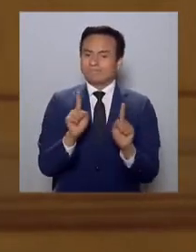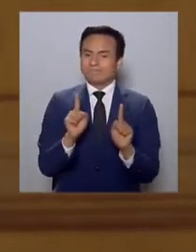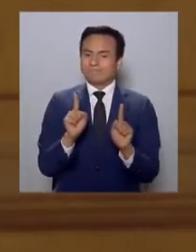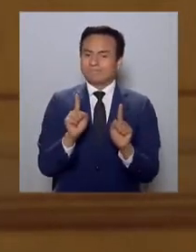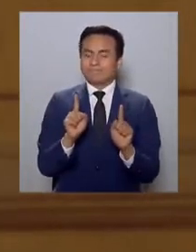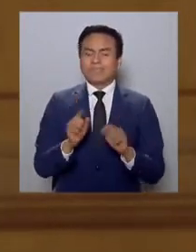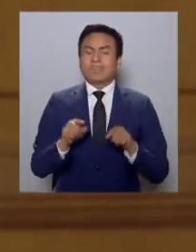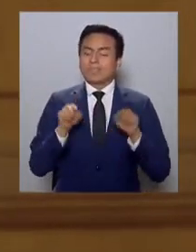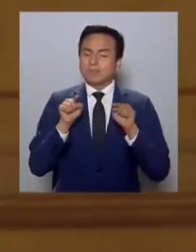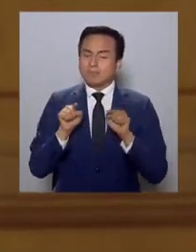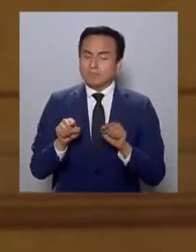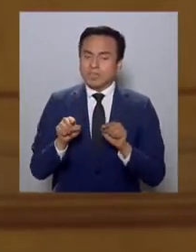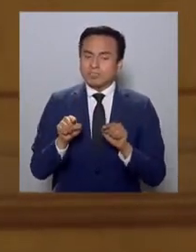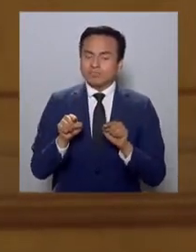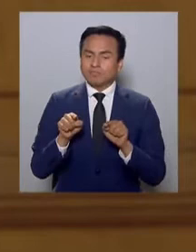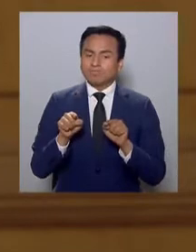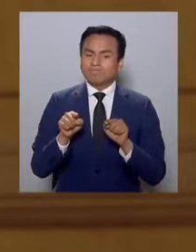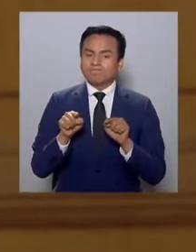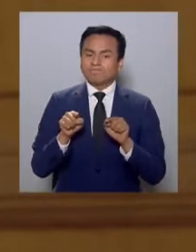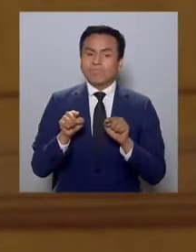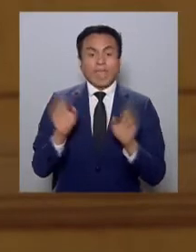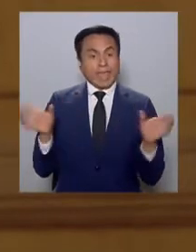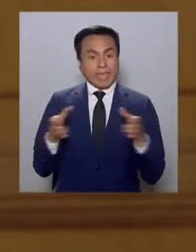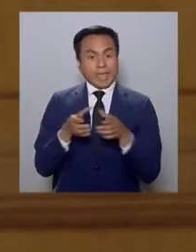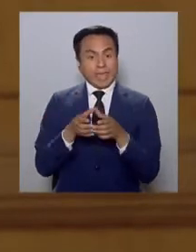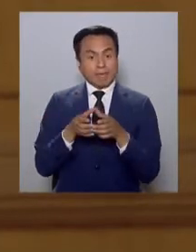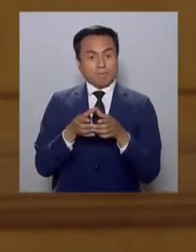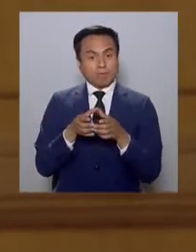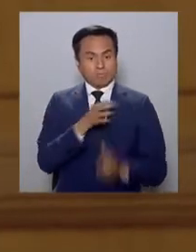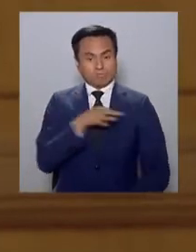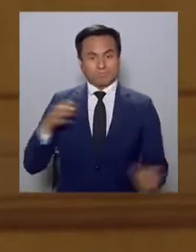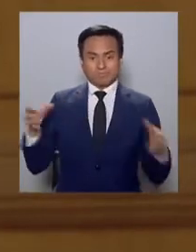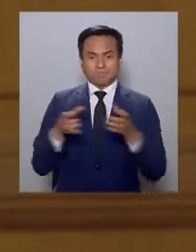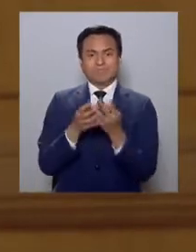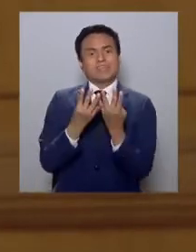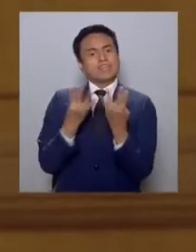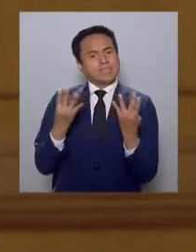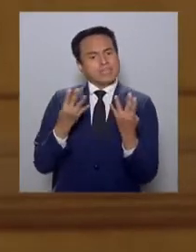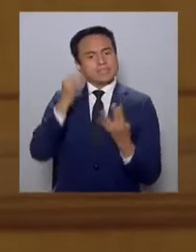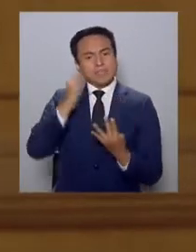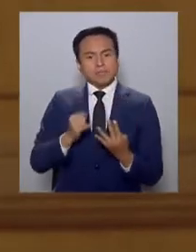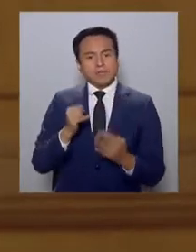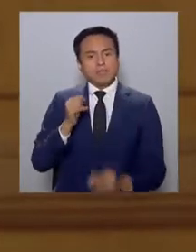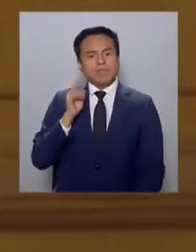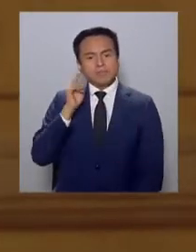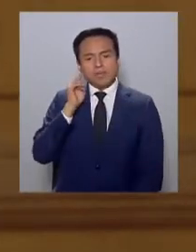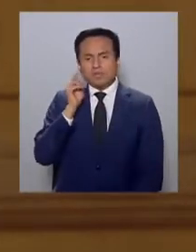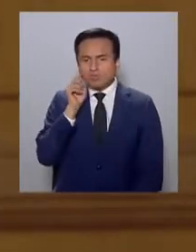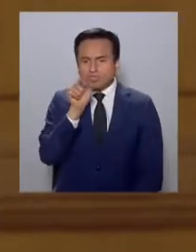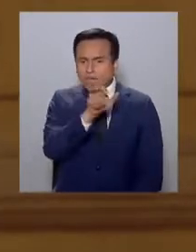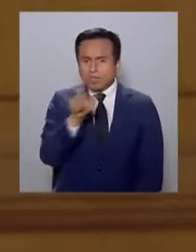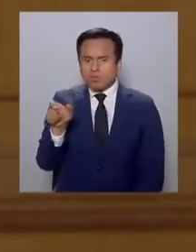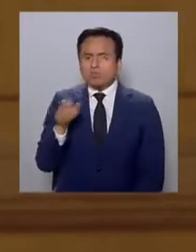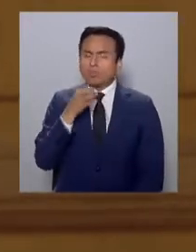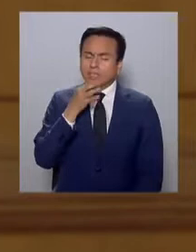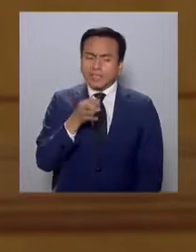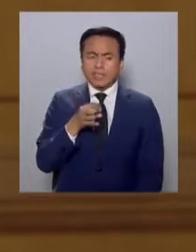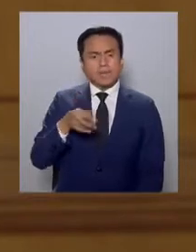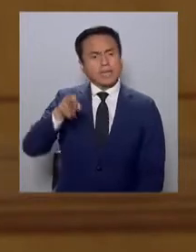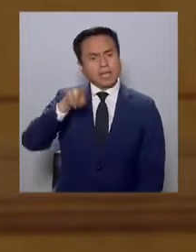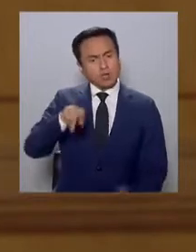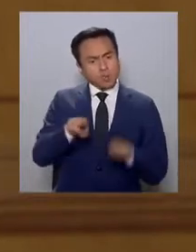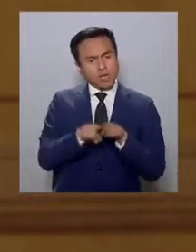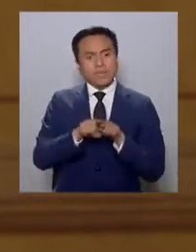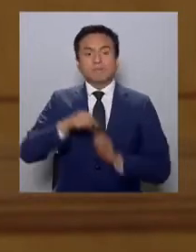por eso, con este equipo, vamos a estar siempre pendientes, escuchando. Yo recalco mucho